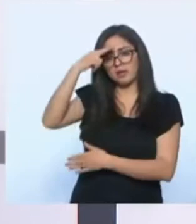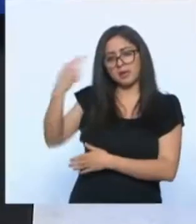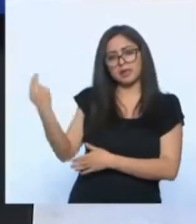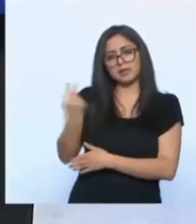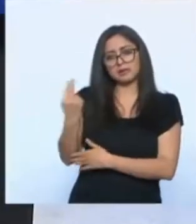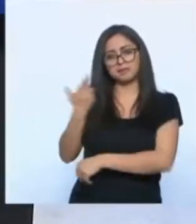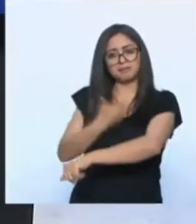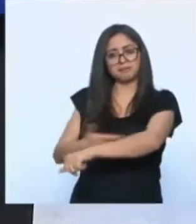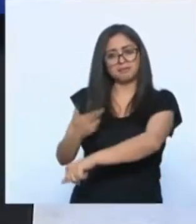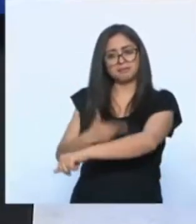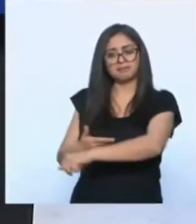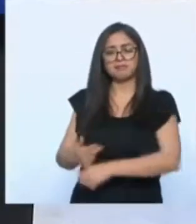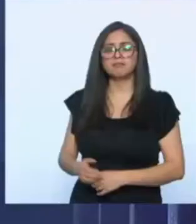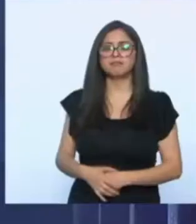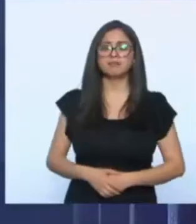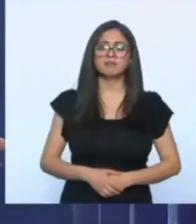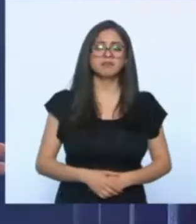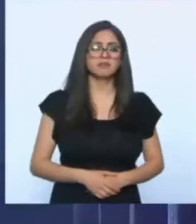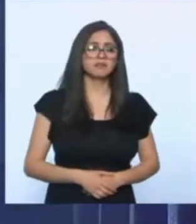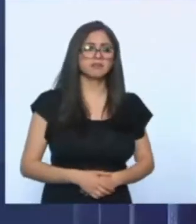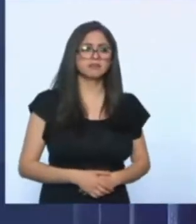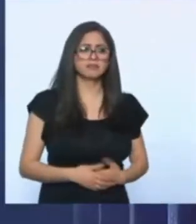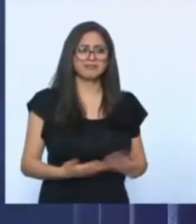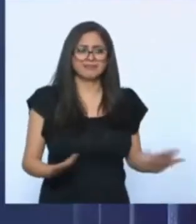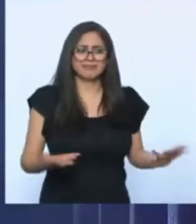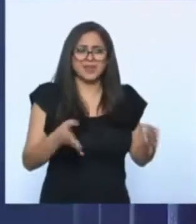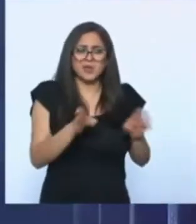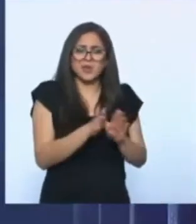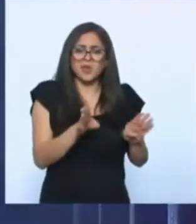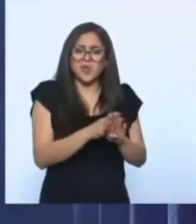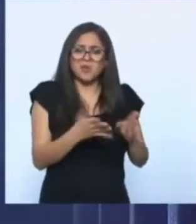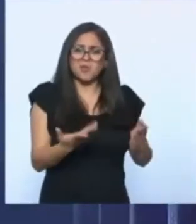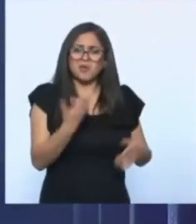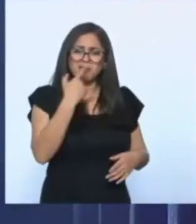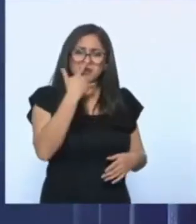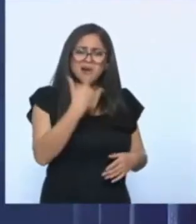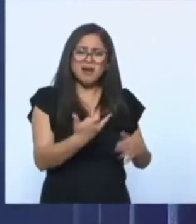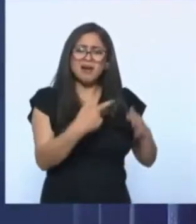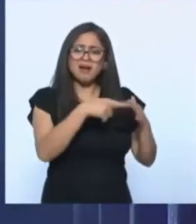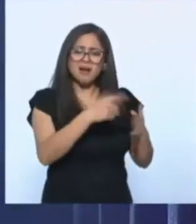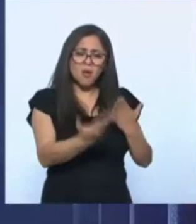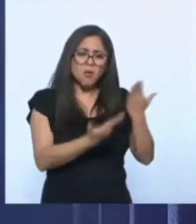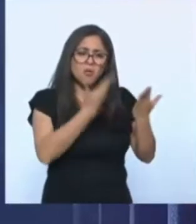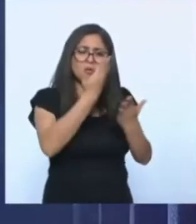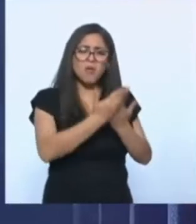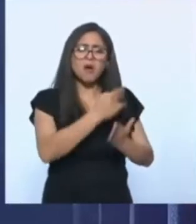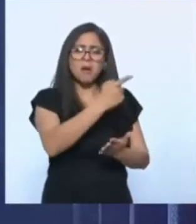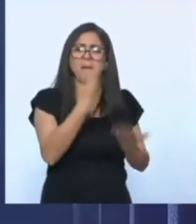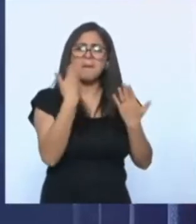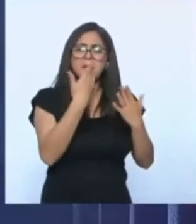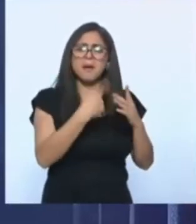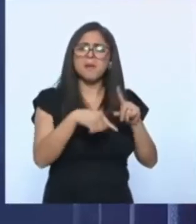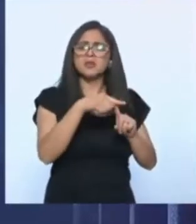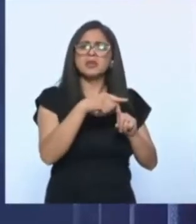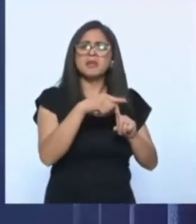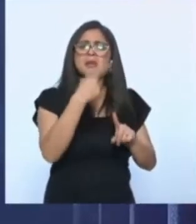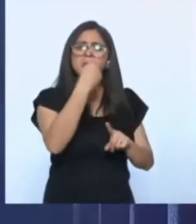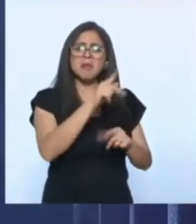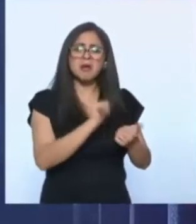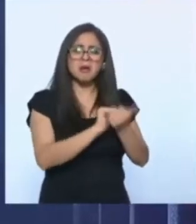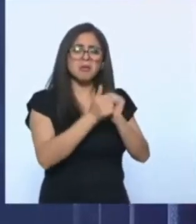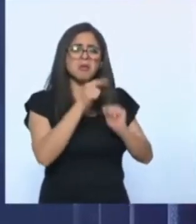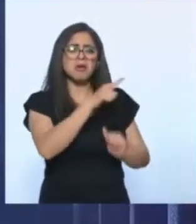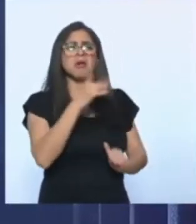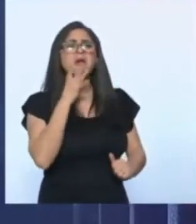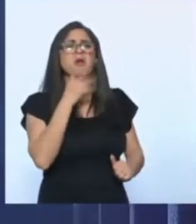es insólito escuchar esto, ¿no? Es una iniciativa positiva. Un varón está deteniendo y la tiene en la congeladora esta